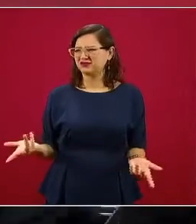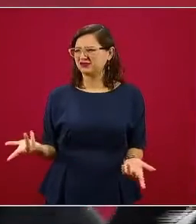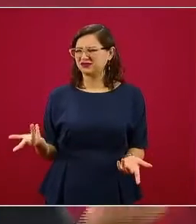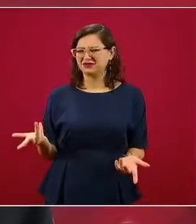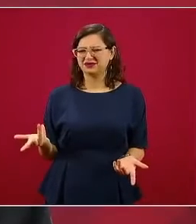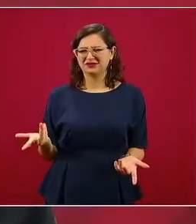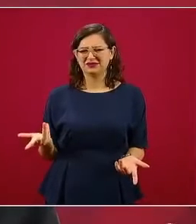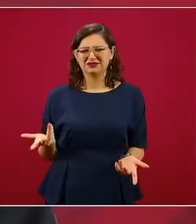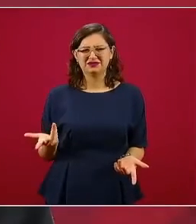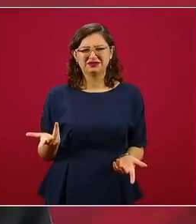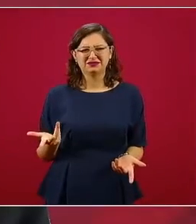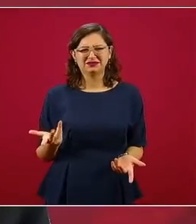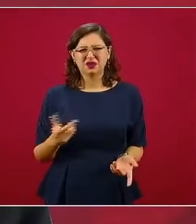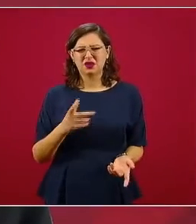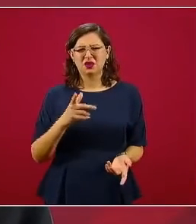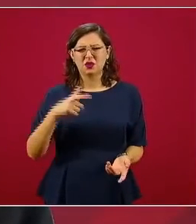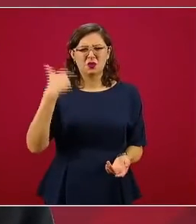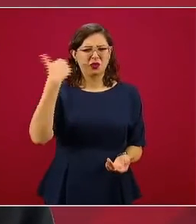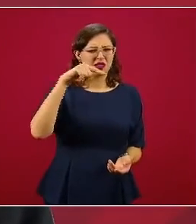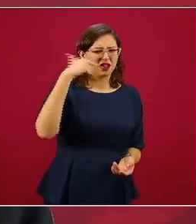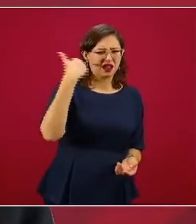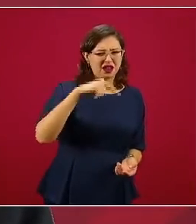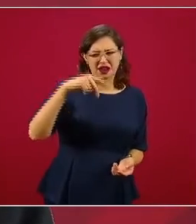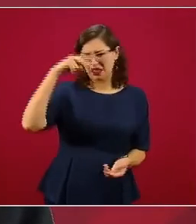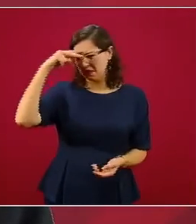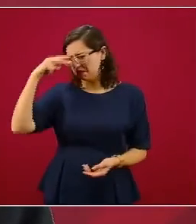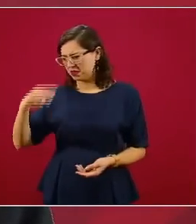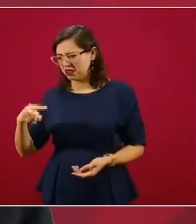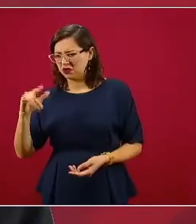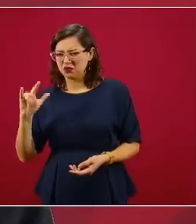de Guadalajara a México?